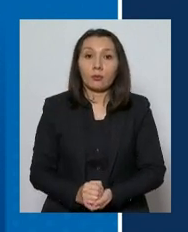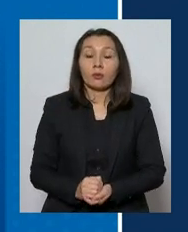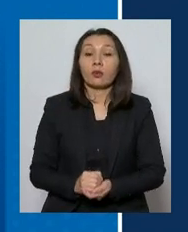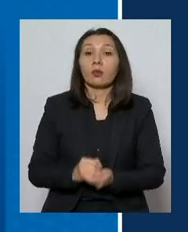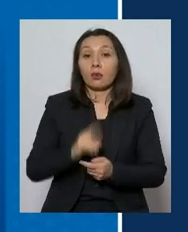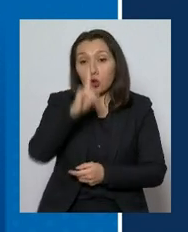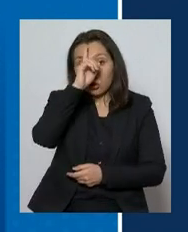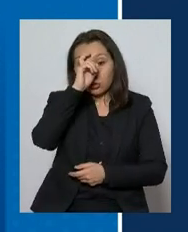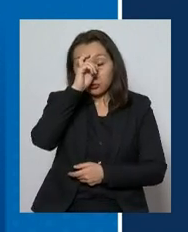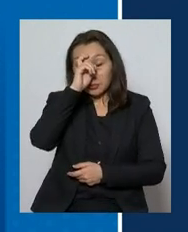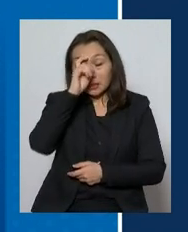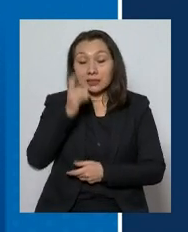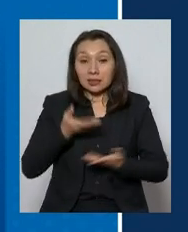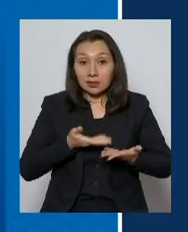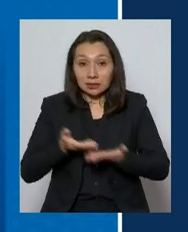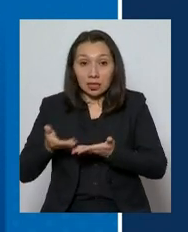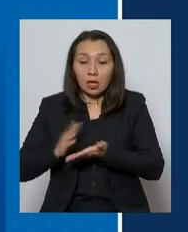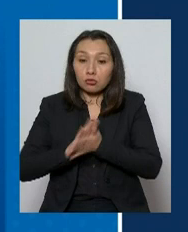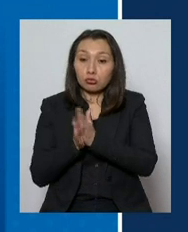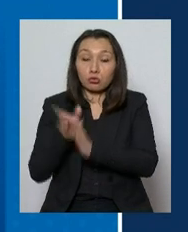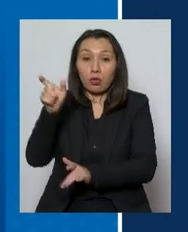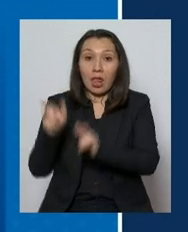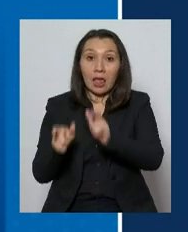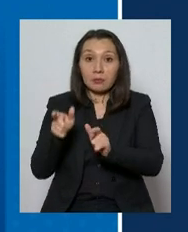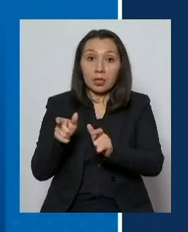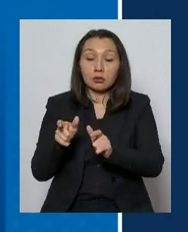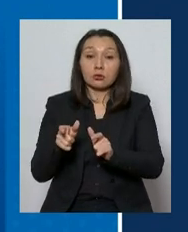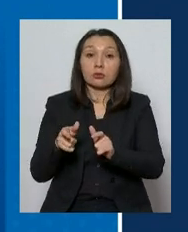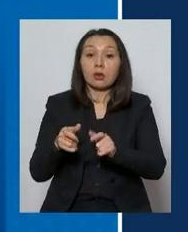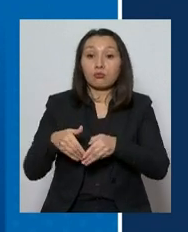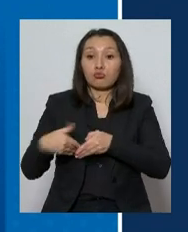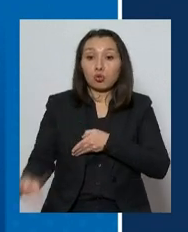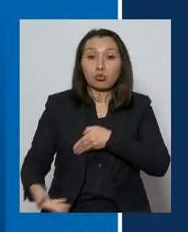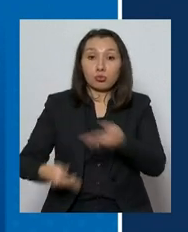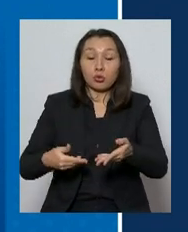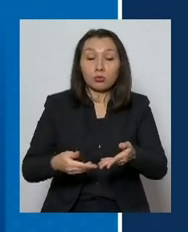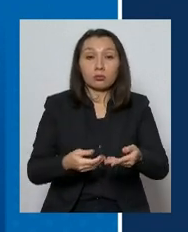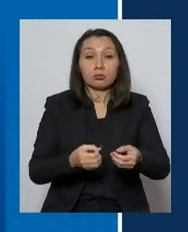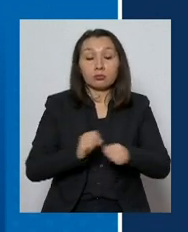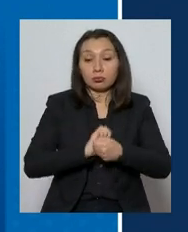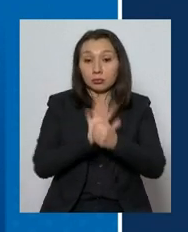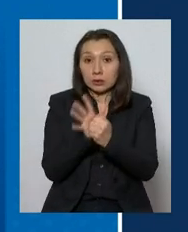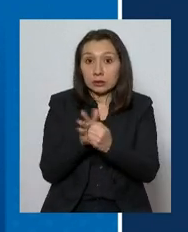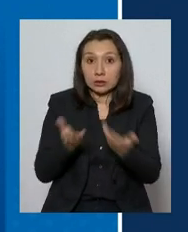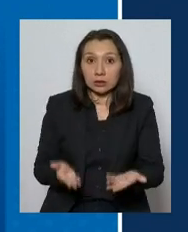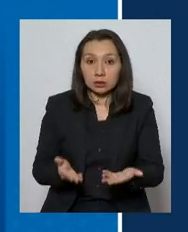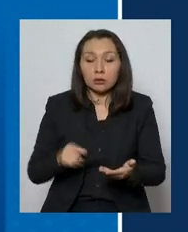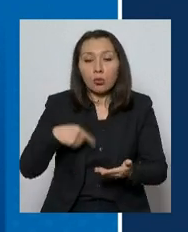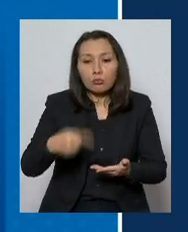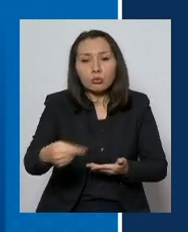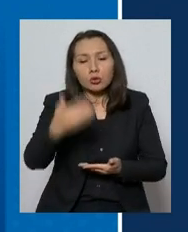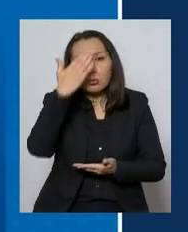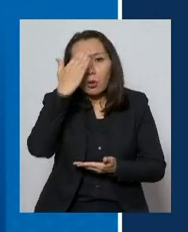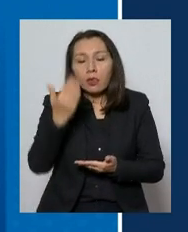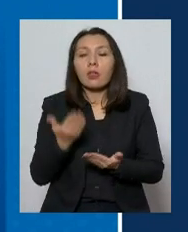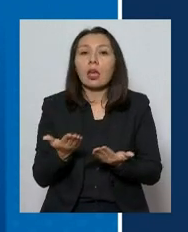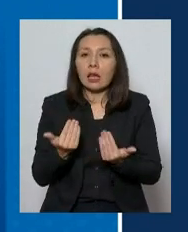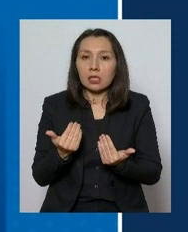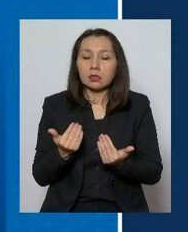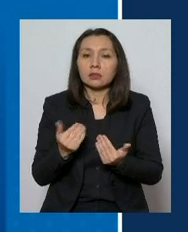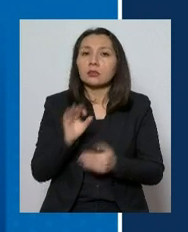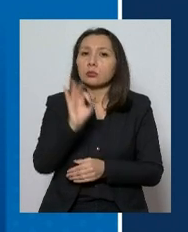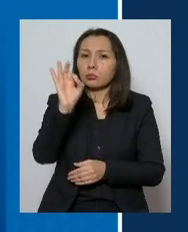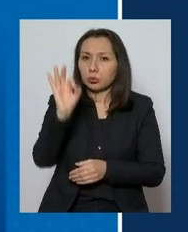red asistencial, todas estas personas que se están contagiando en los próximos días van a requerir en